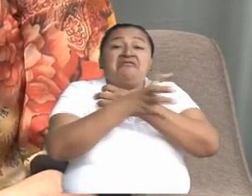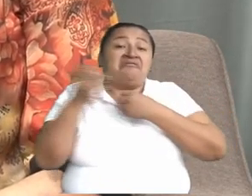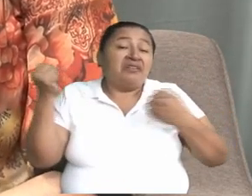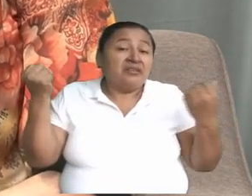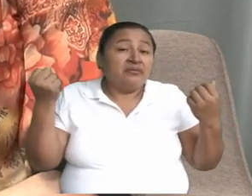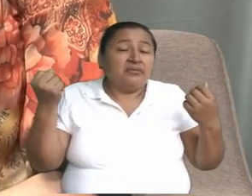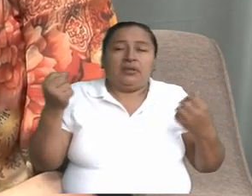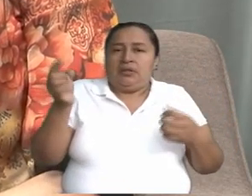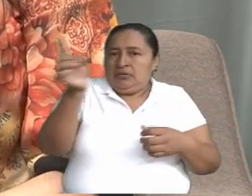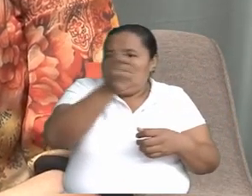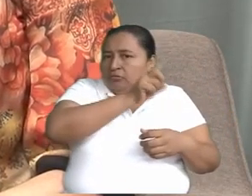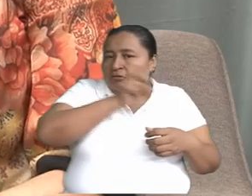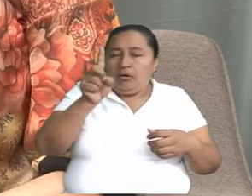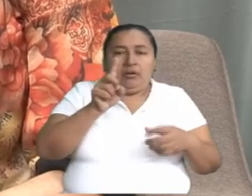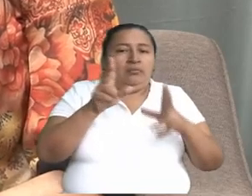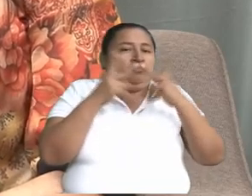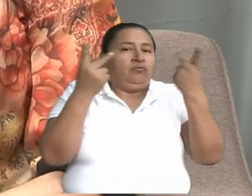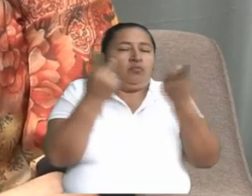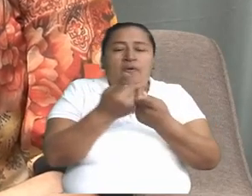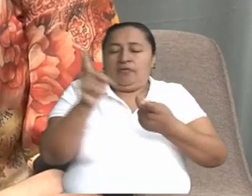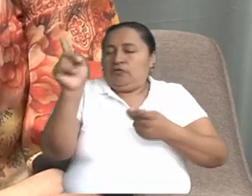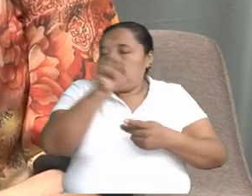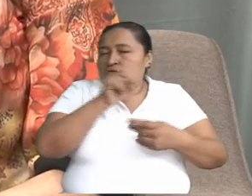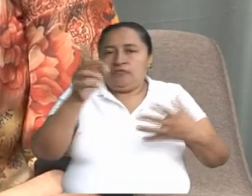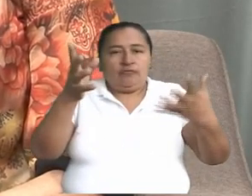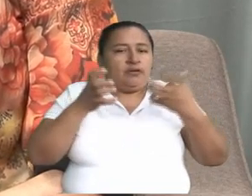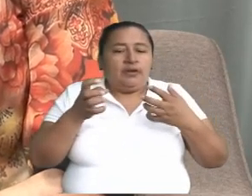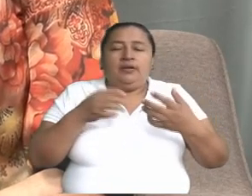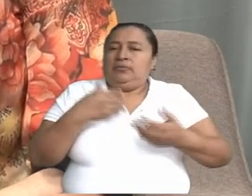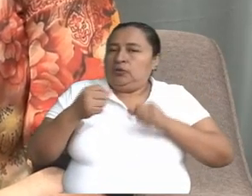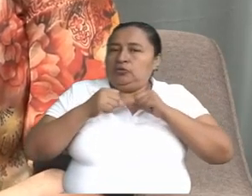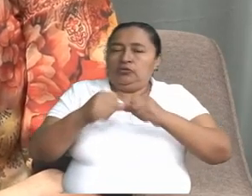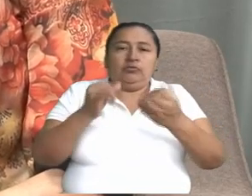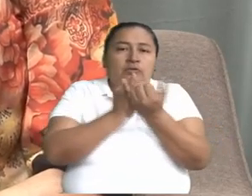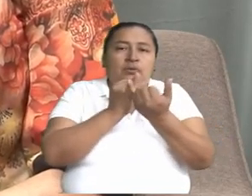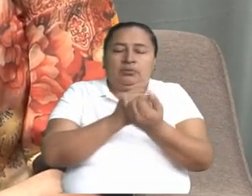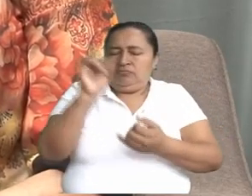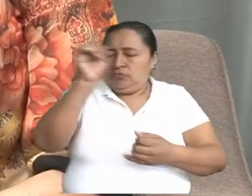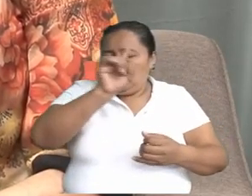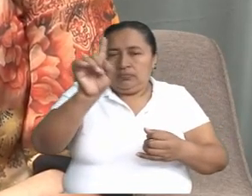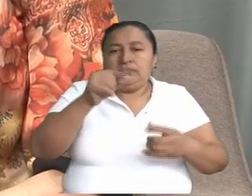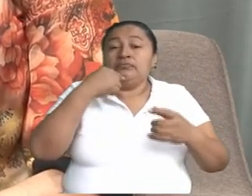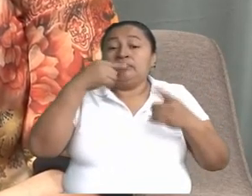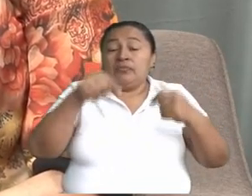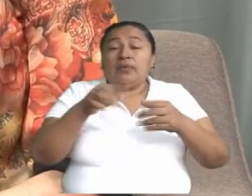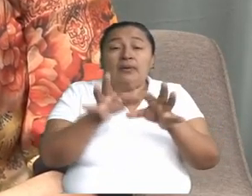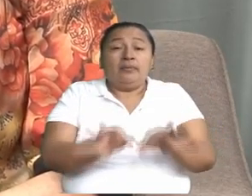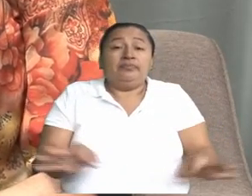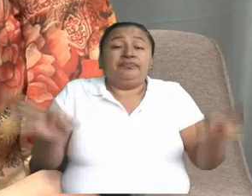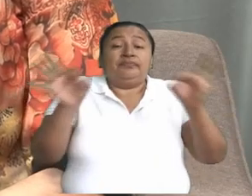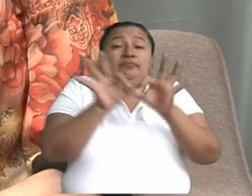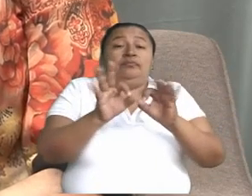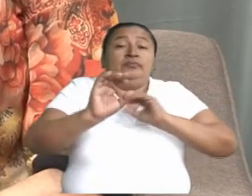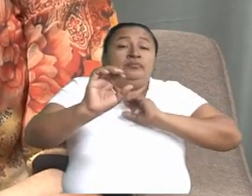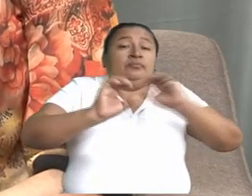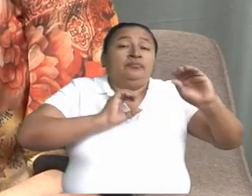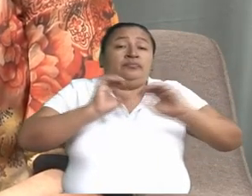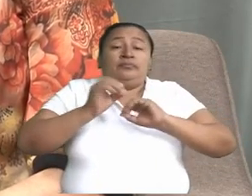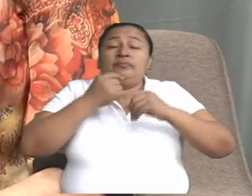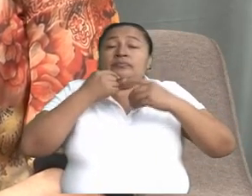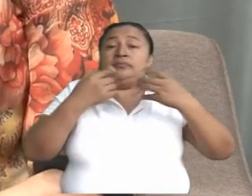Y no, el pueblo no estamos dispuestos ya a eso. Por eso es tan importante la comunicación. Por